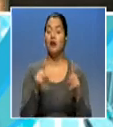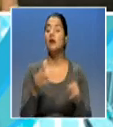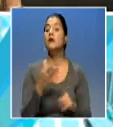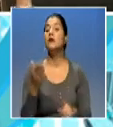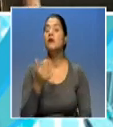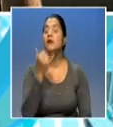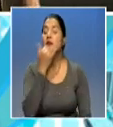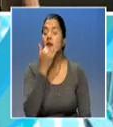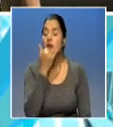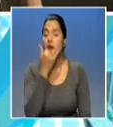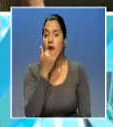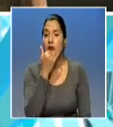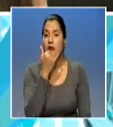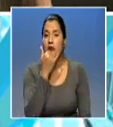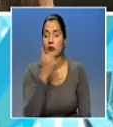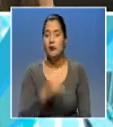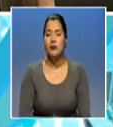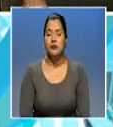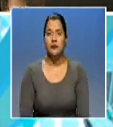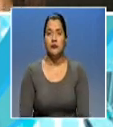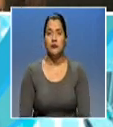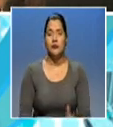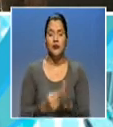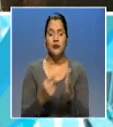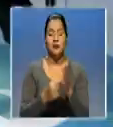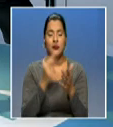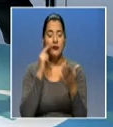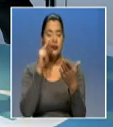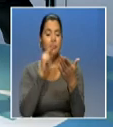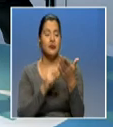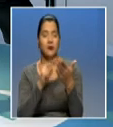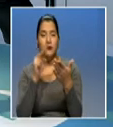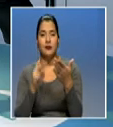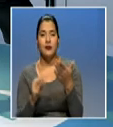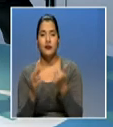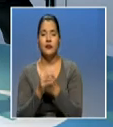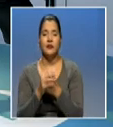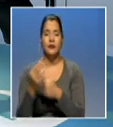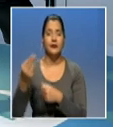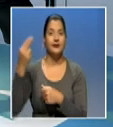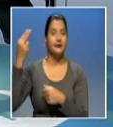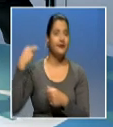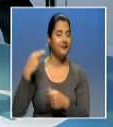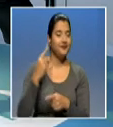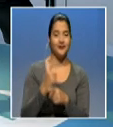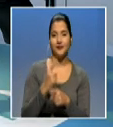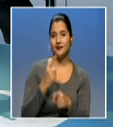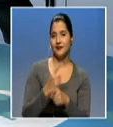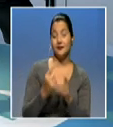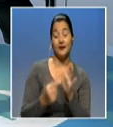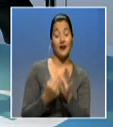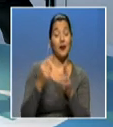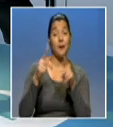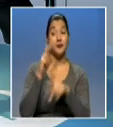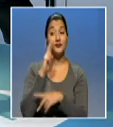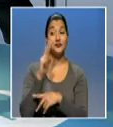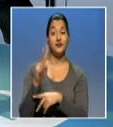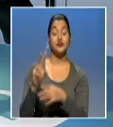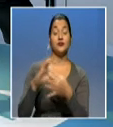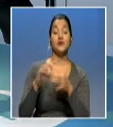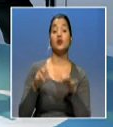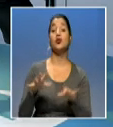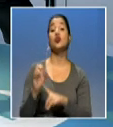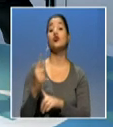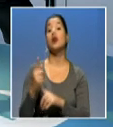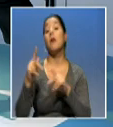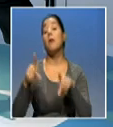se tejen leyendas urbanas, por las redes sociales la gente dice lo que quiera